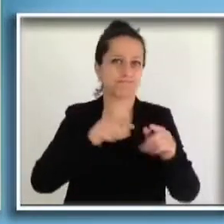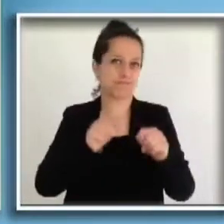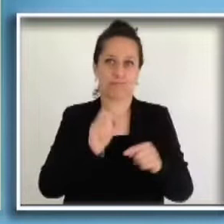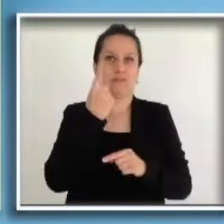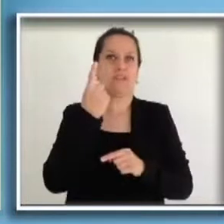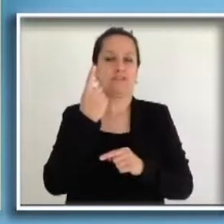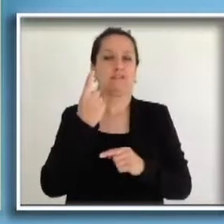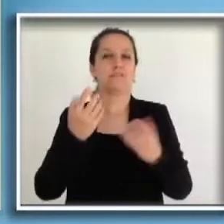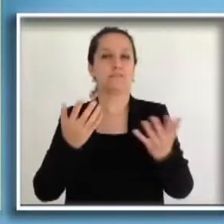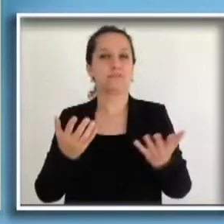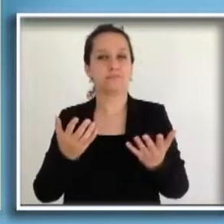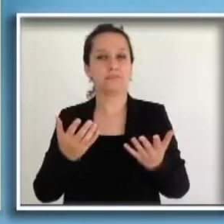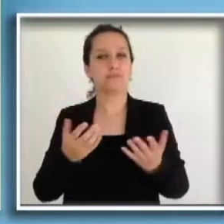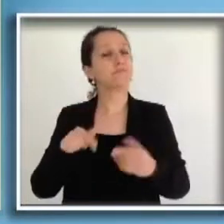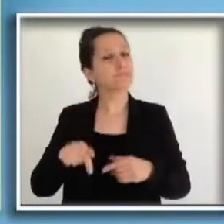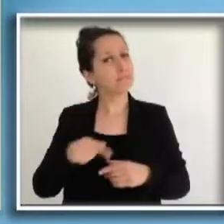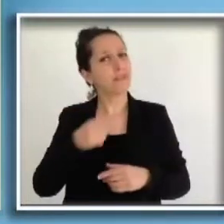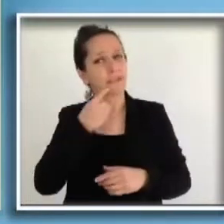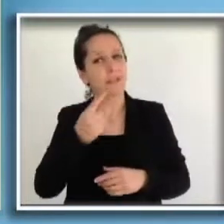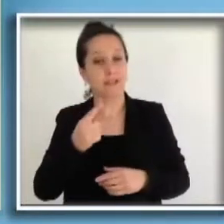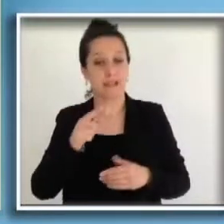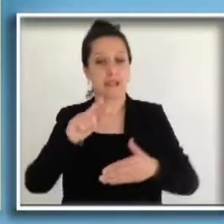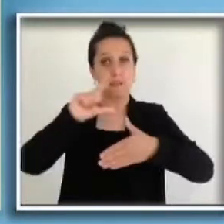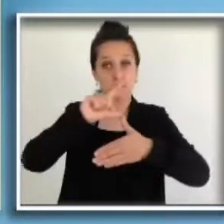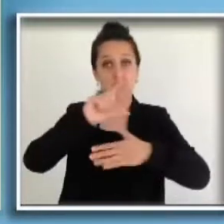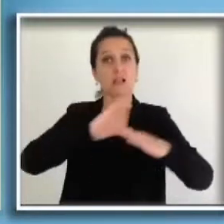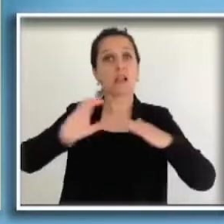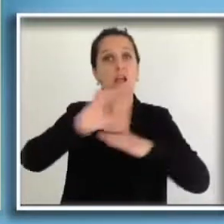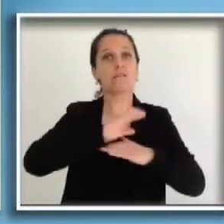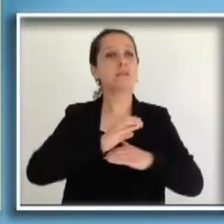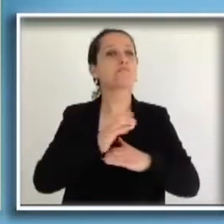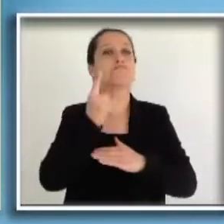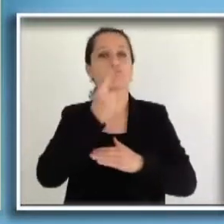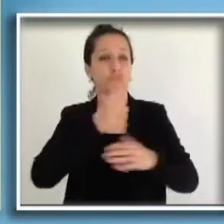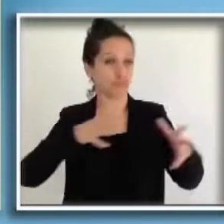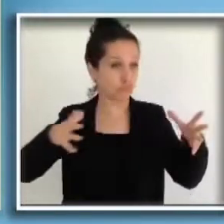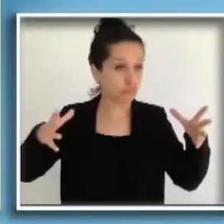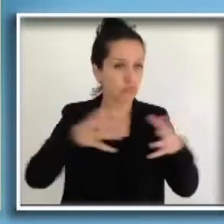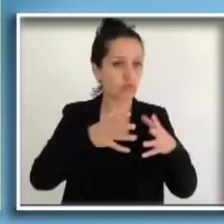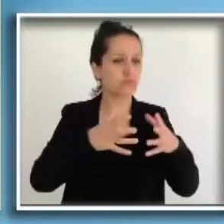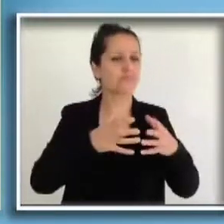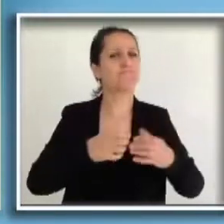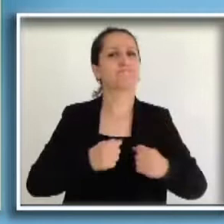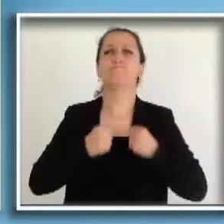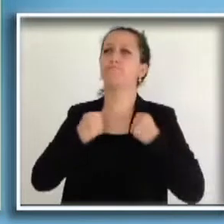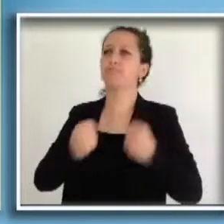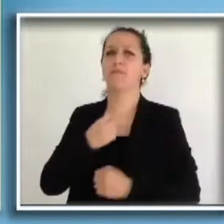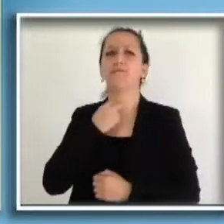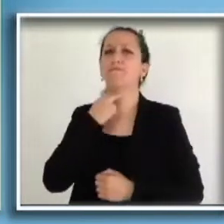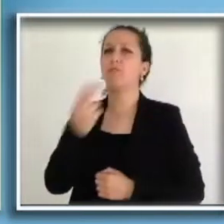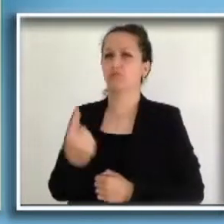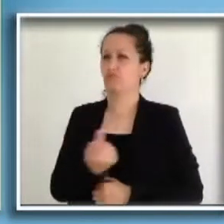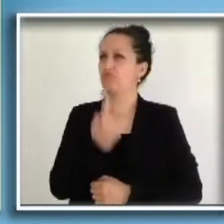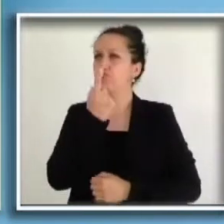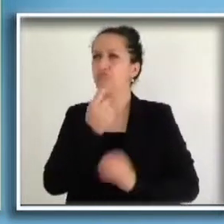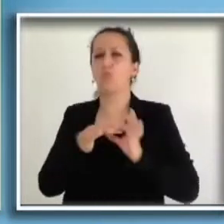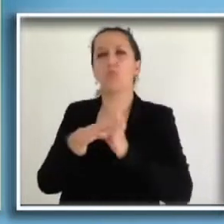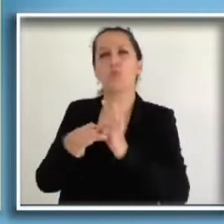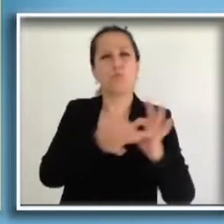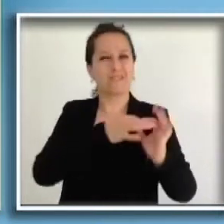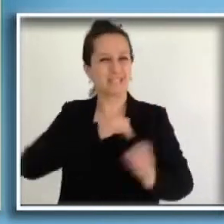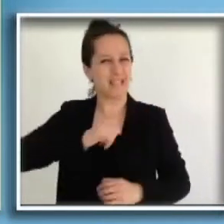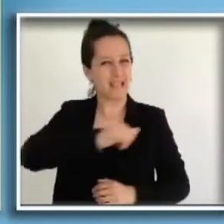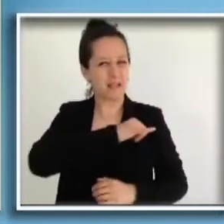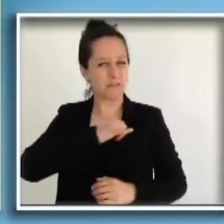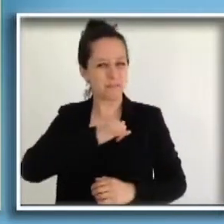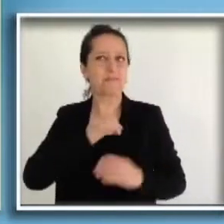insistido en que América Latina y el Caribe deba hablar con una sola voz frente a los problemas que nos afectan a todos y todas hemos